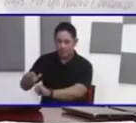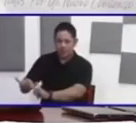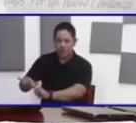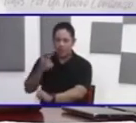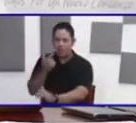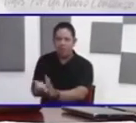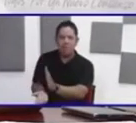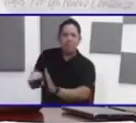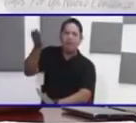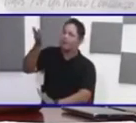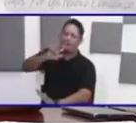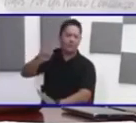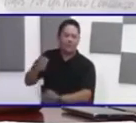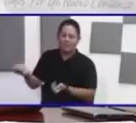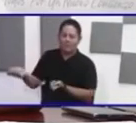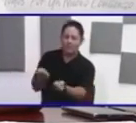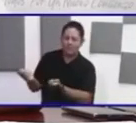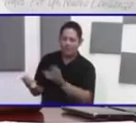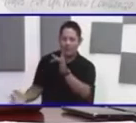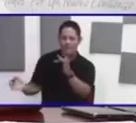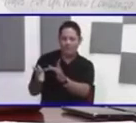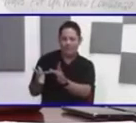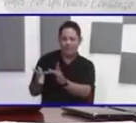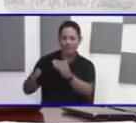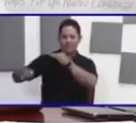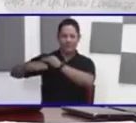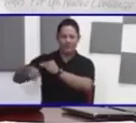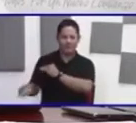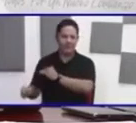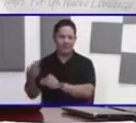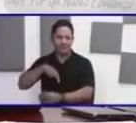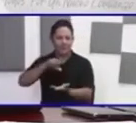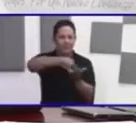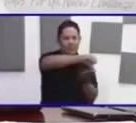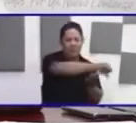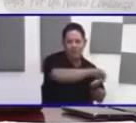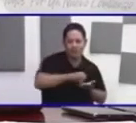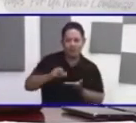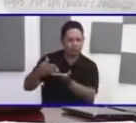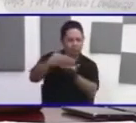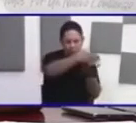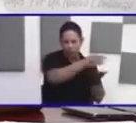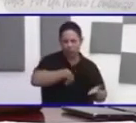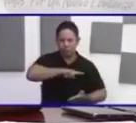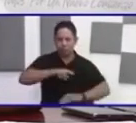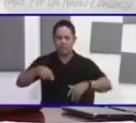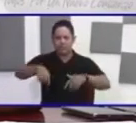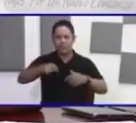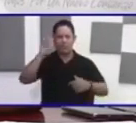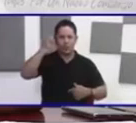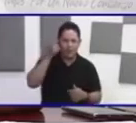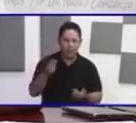presupuesto se requiere tener la disponibilidad en caja para poder cumplir no solo con los gastos de funcionamiento de la entidad